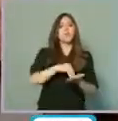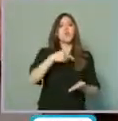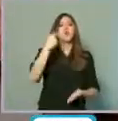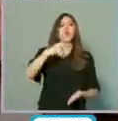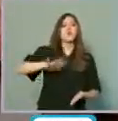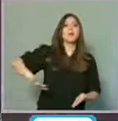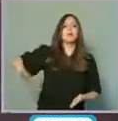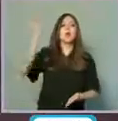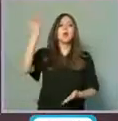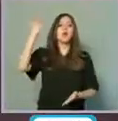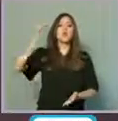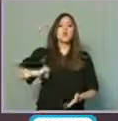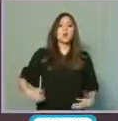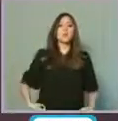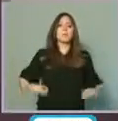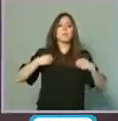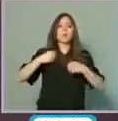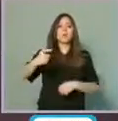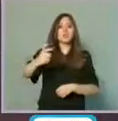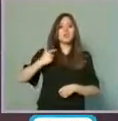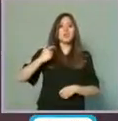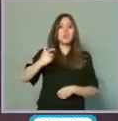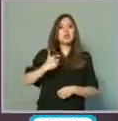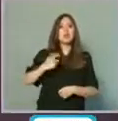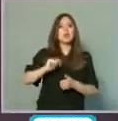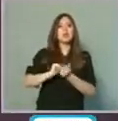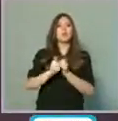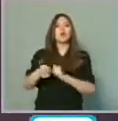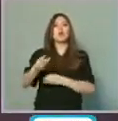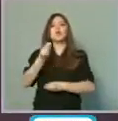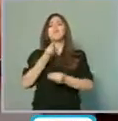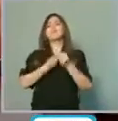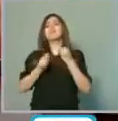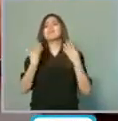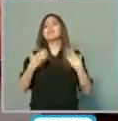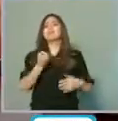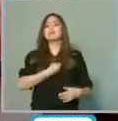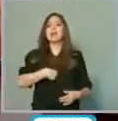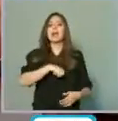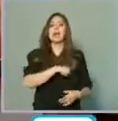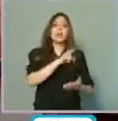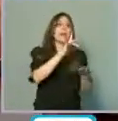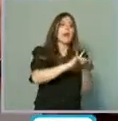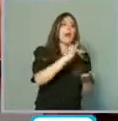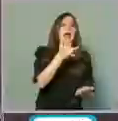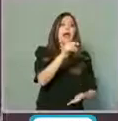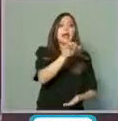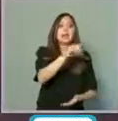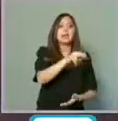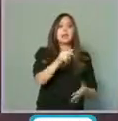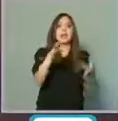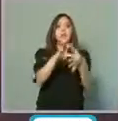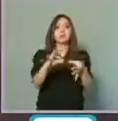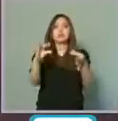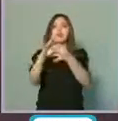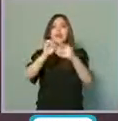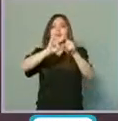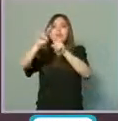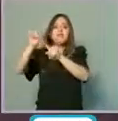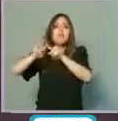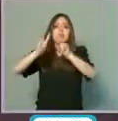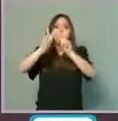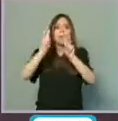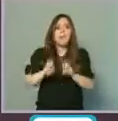antiguos ochimilcas, ¿no? Con un alimento que además es tan variado y tan sano. Alicia, Así muchas es. gracias. Siempre Gracias nos traes a este ti, tipo de gracias temas a todos. que nos